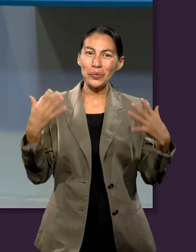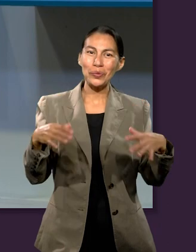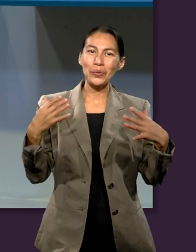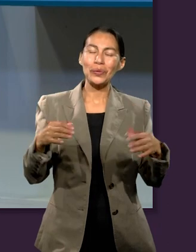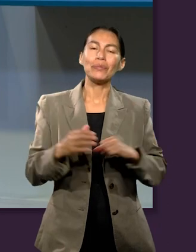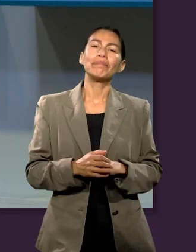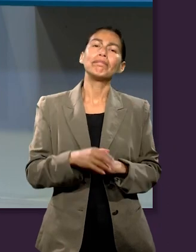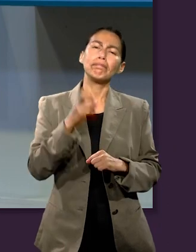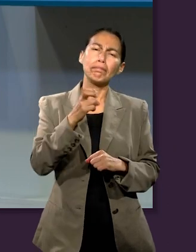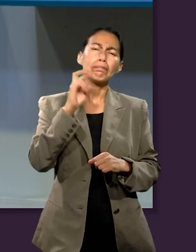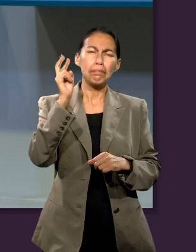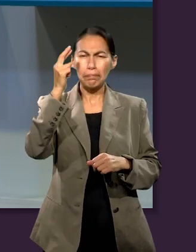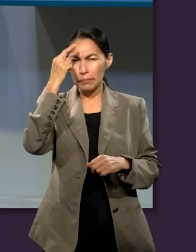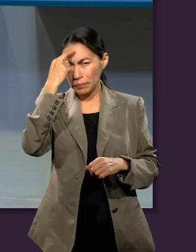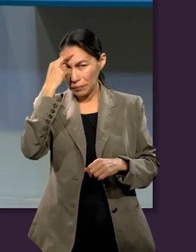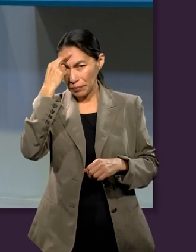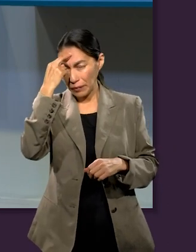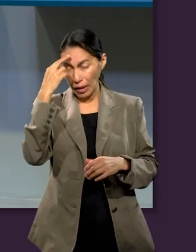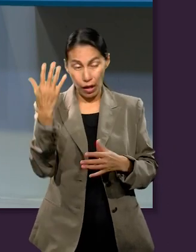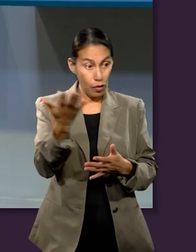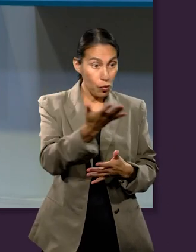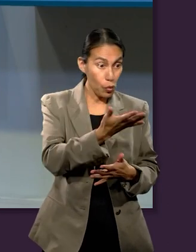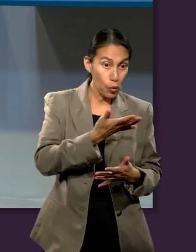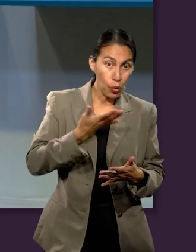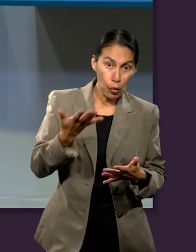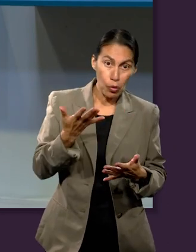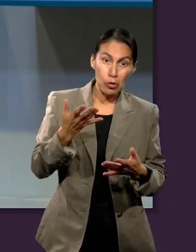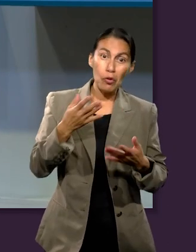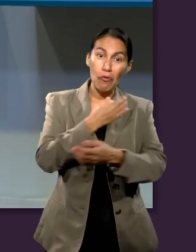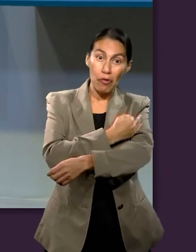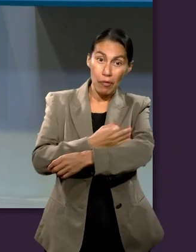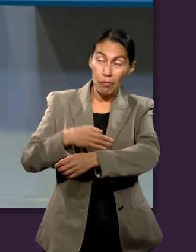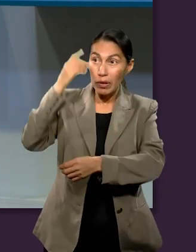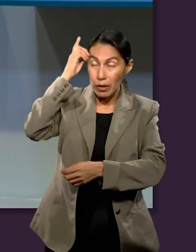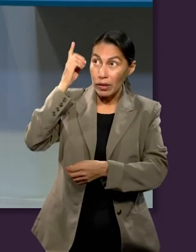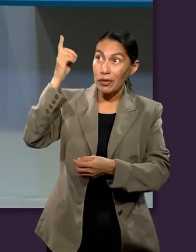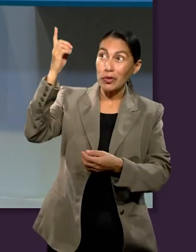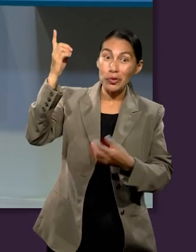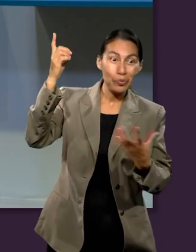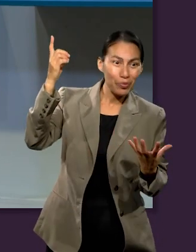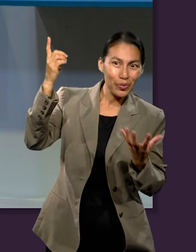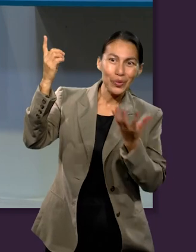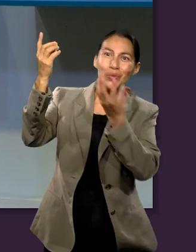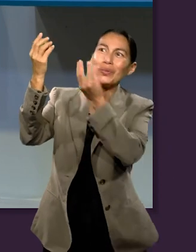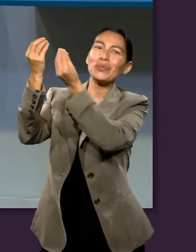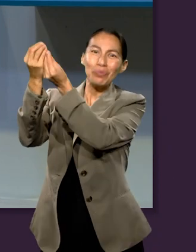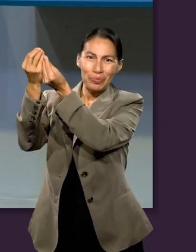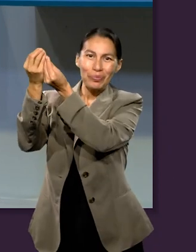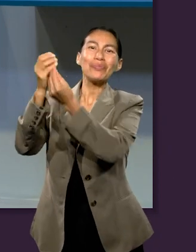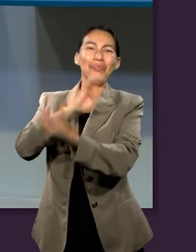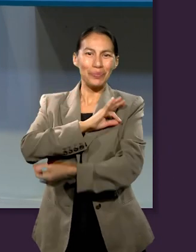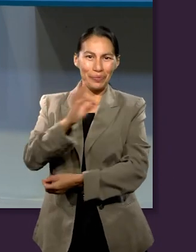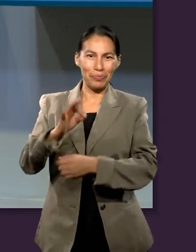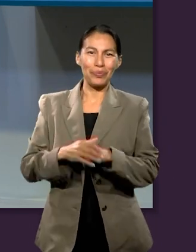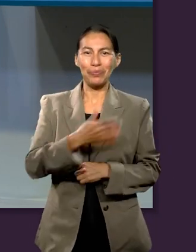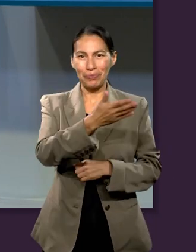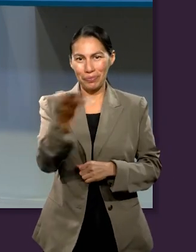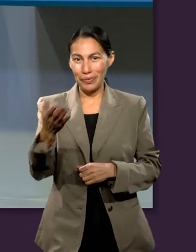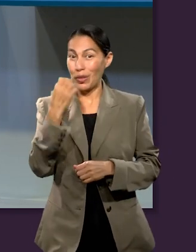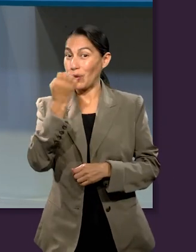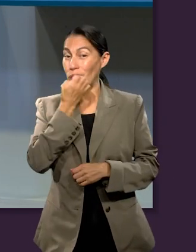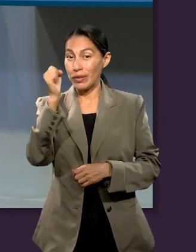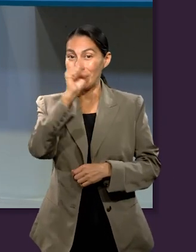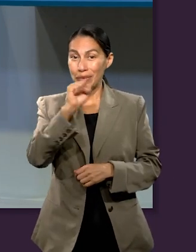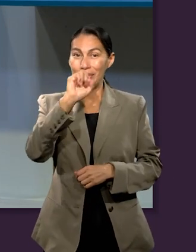un pasaje maravilloso que nos Recuerda que todos podemos ser parte de la familia de Dios Bienvenidos a la escuela